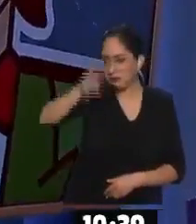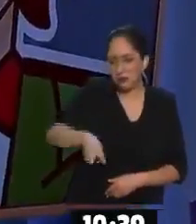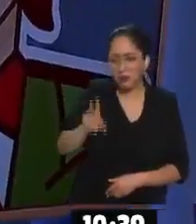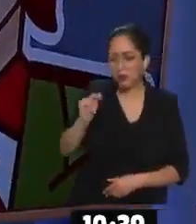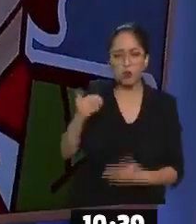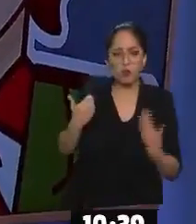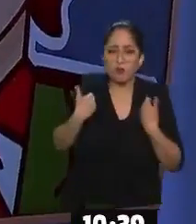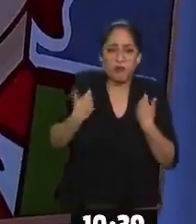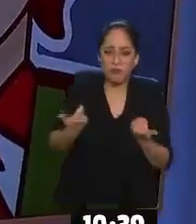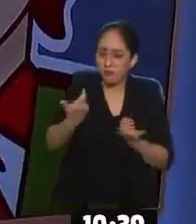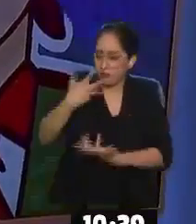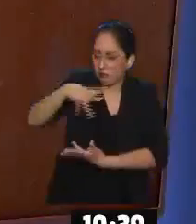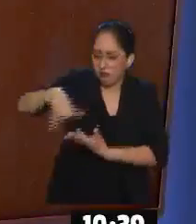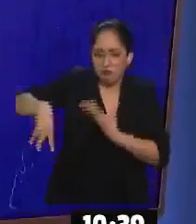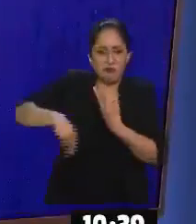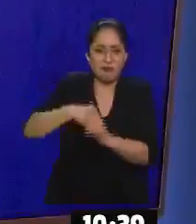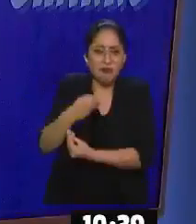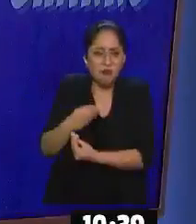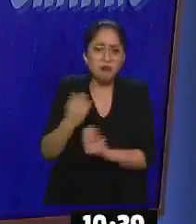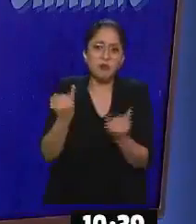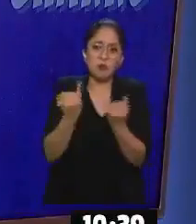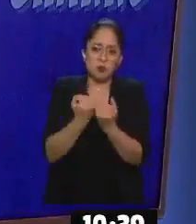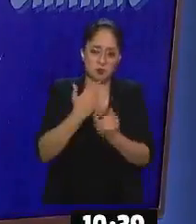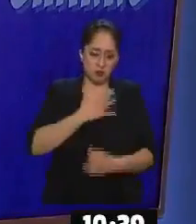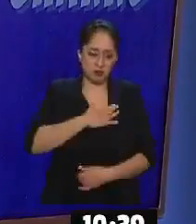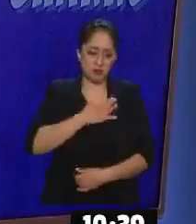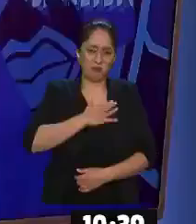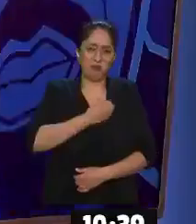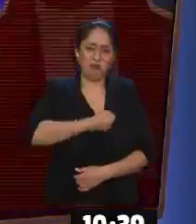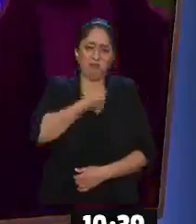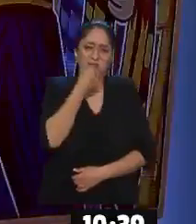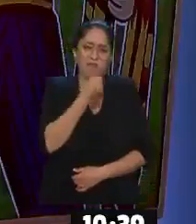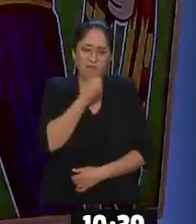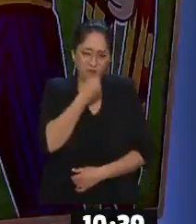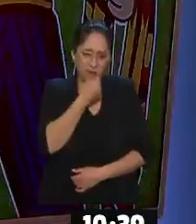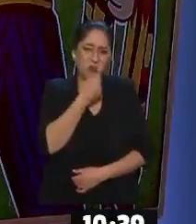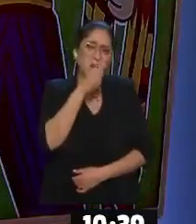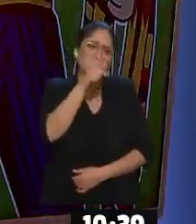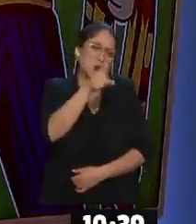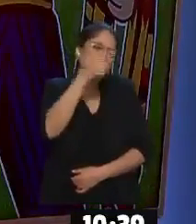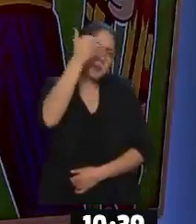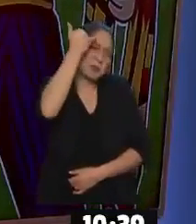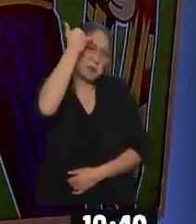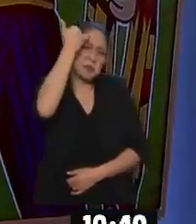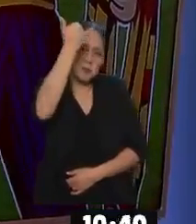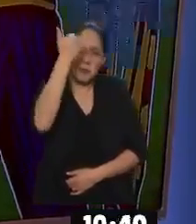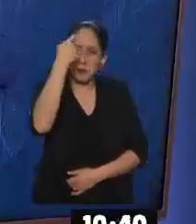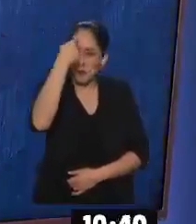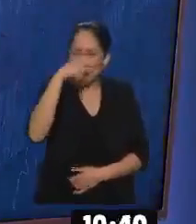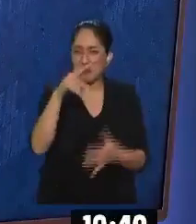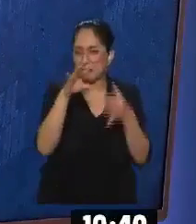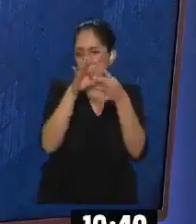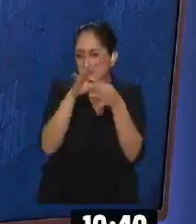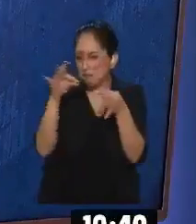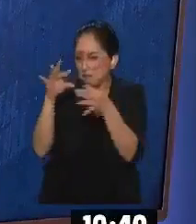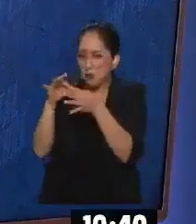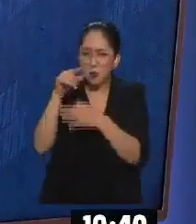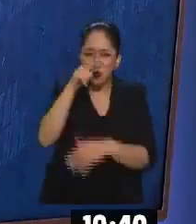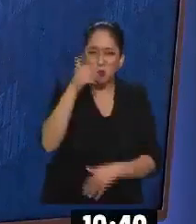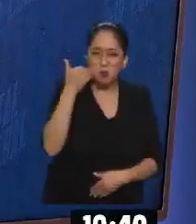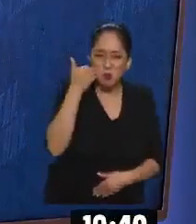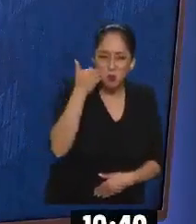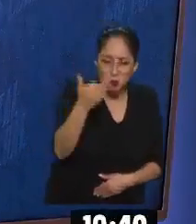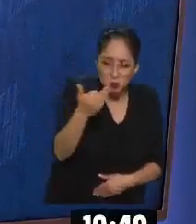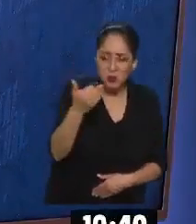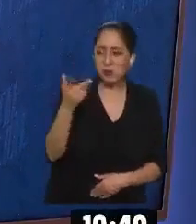difícil, sobre todo para nosotros, los que estamos rucos. Sin embargo, esto no tiene que ser así. Y para probárnoslo, bueno, para demostrárnoslo, ¿no? Porque